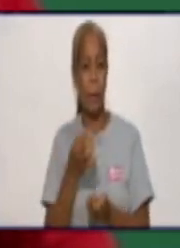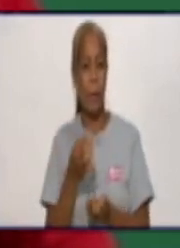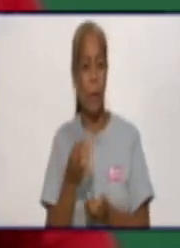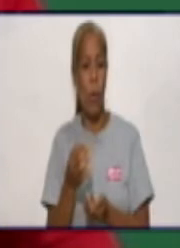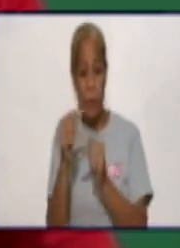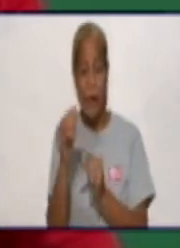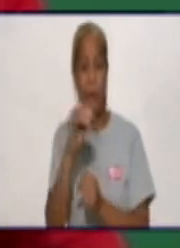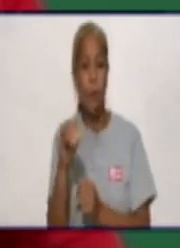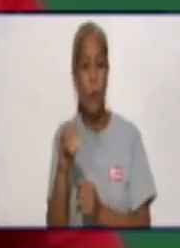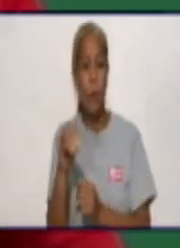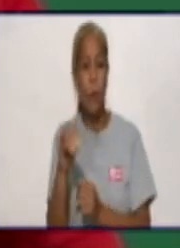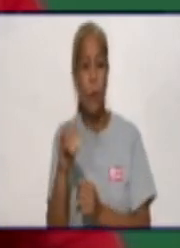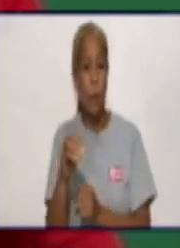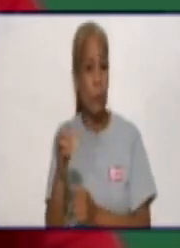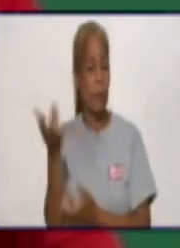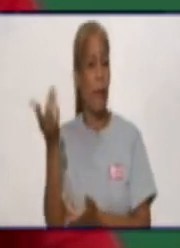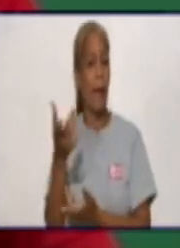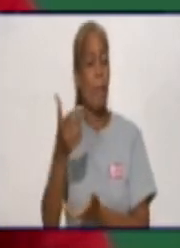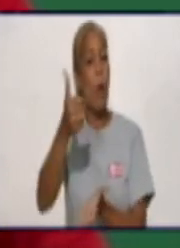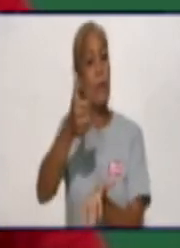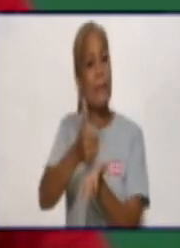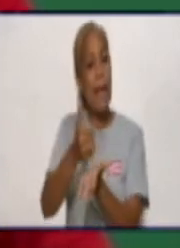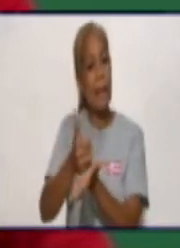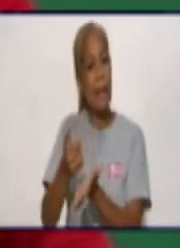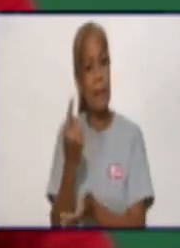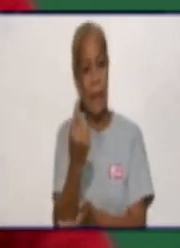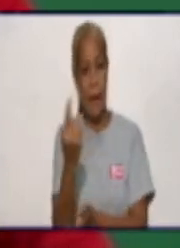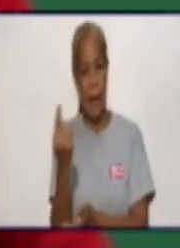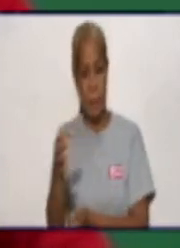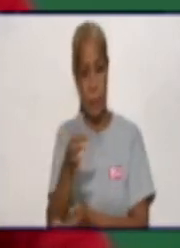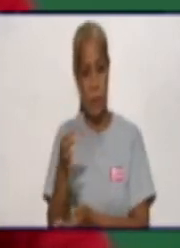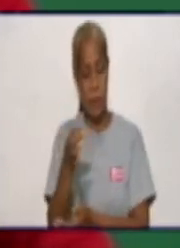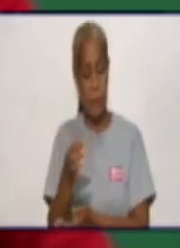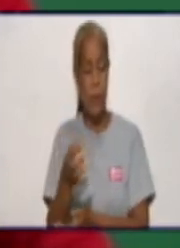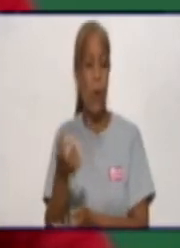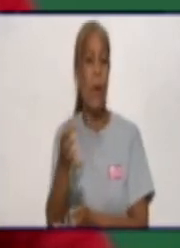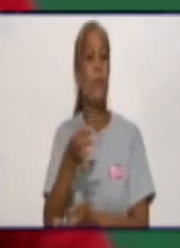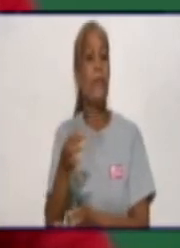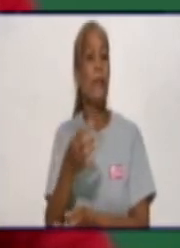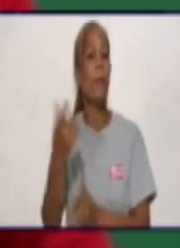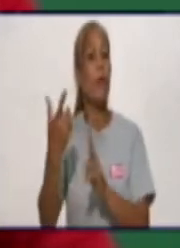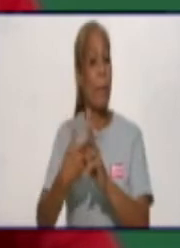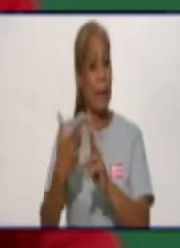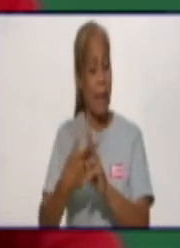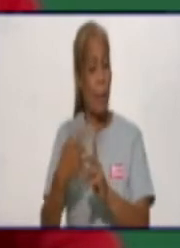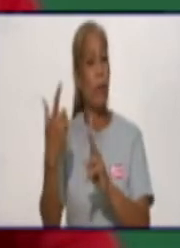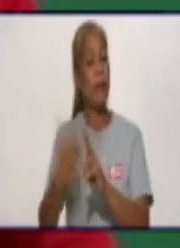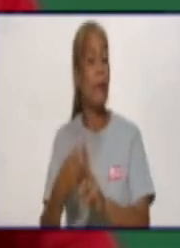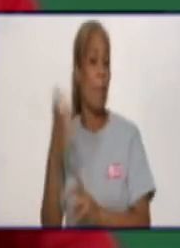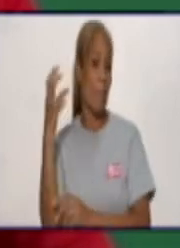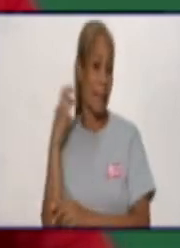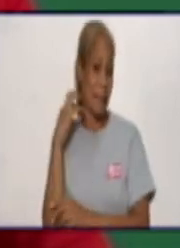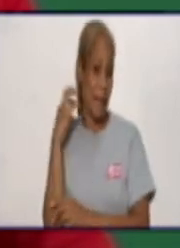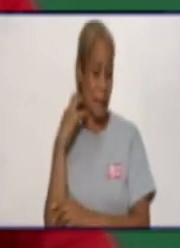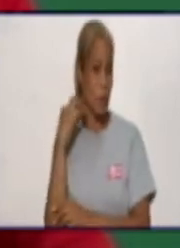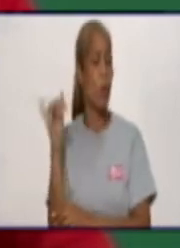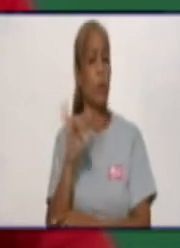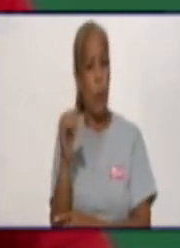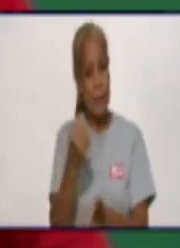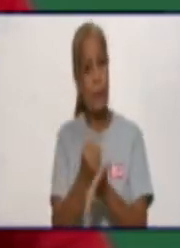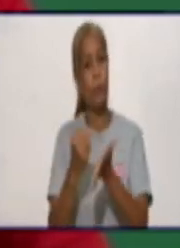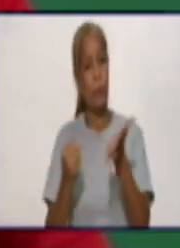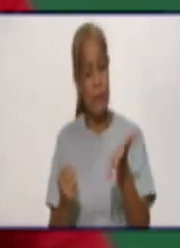con la carrera provincial es decir en este caso vayan y con la ciudad de manzanillo se ha autorizado también la